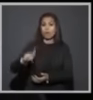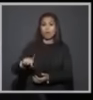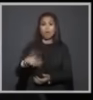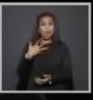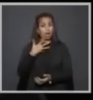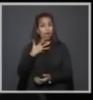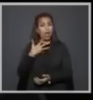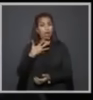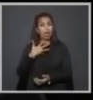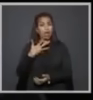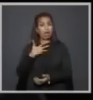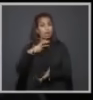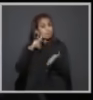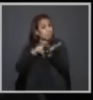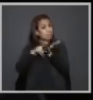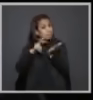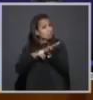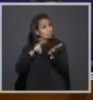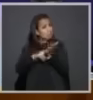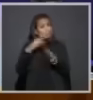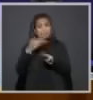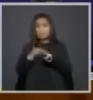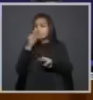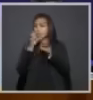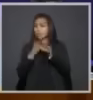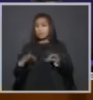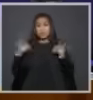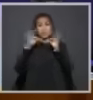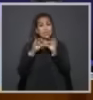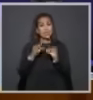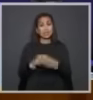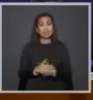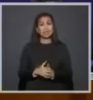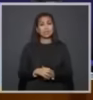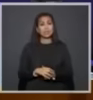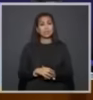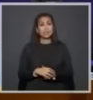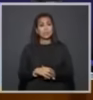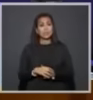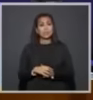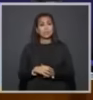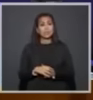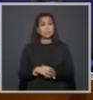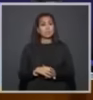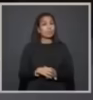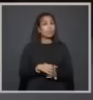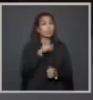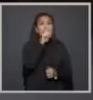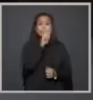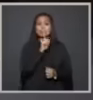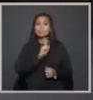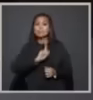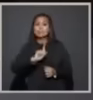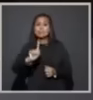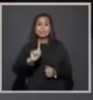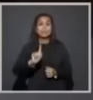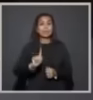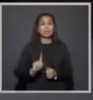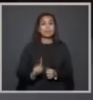reserva de valores culturales, morales, espirituales. No es cierto de que el pueblo de